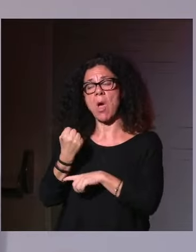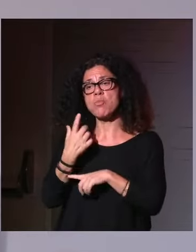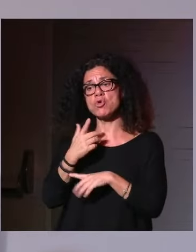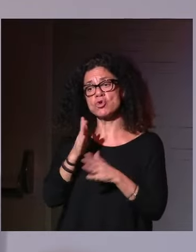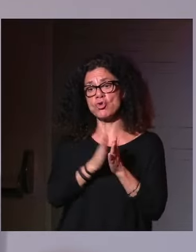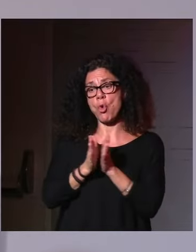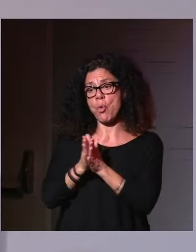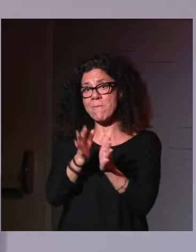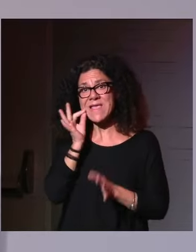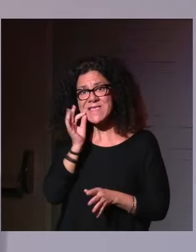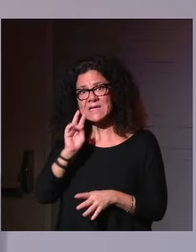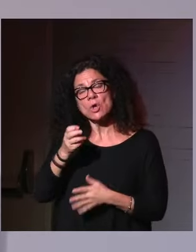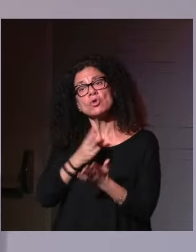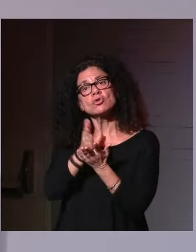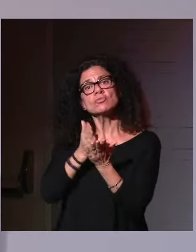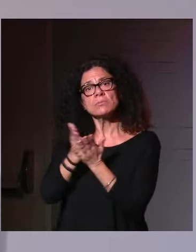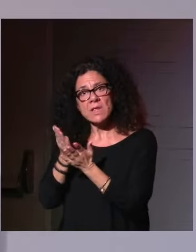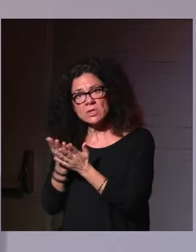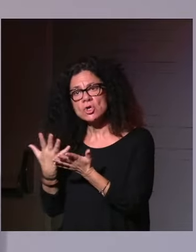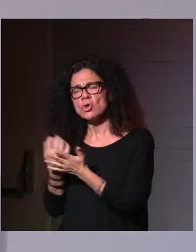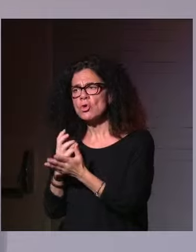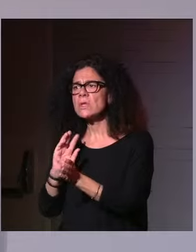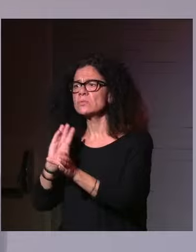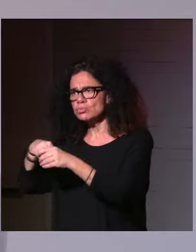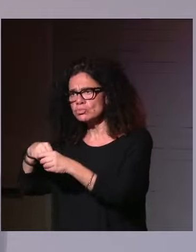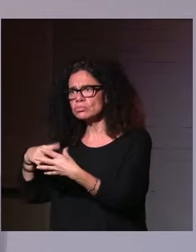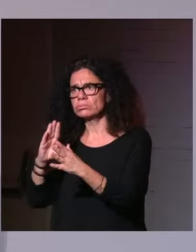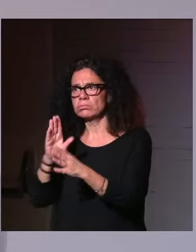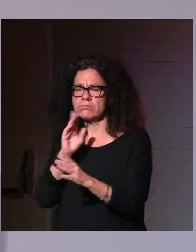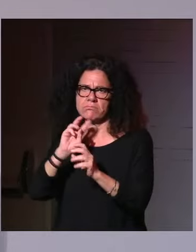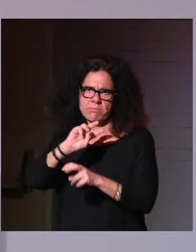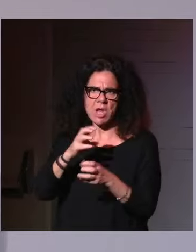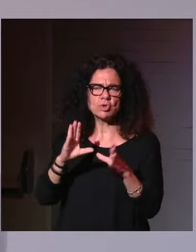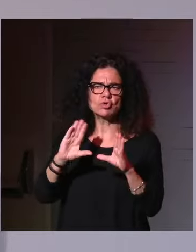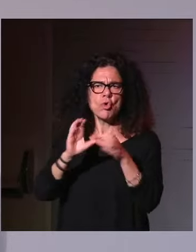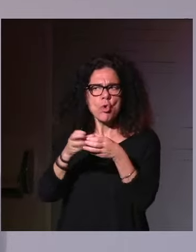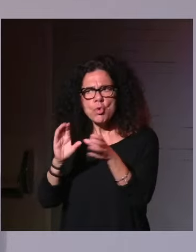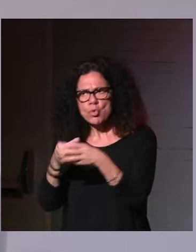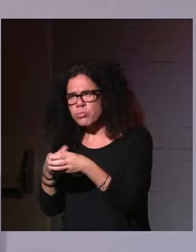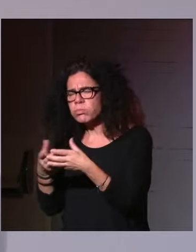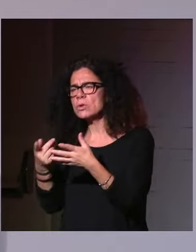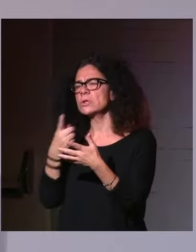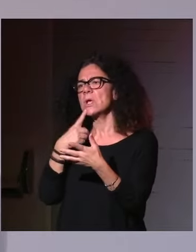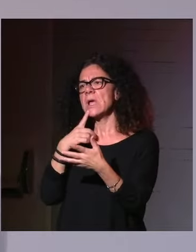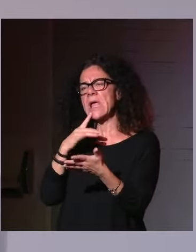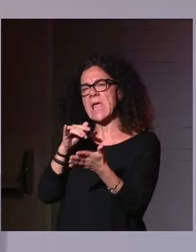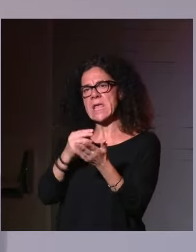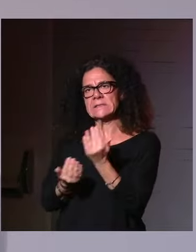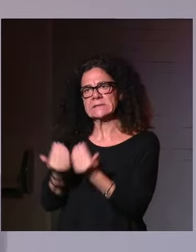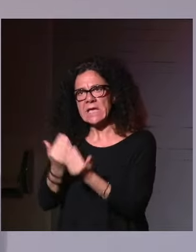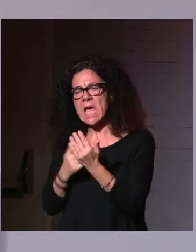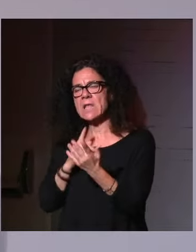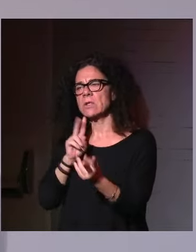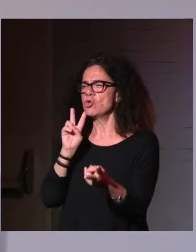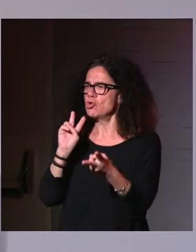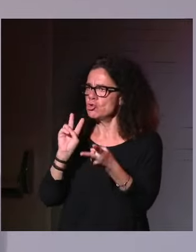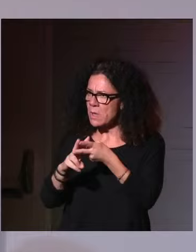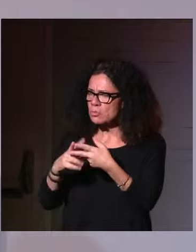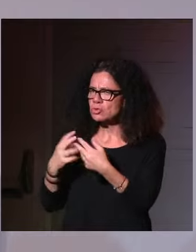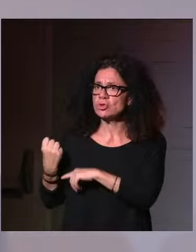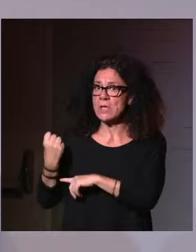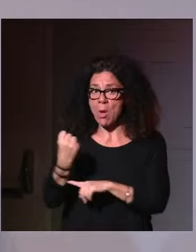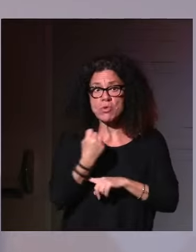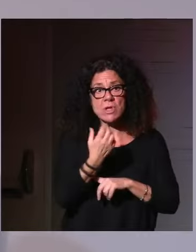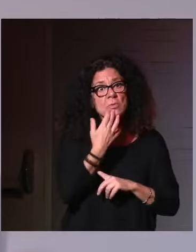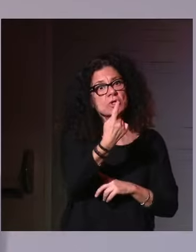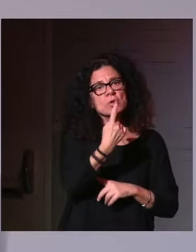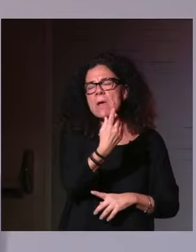medios estamos todas juntas en varios eh grupos eh chats nos vemos nos encontramos tomamos café y nos apoyamos cuando una no